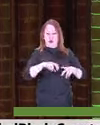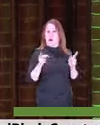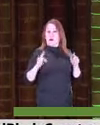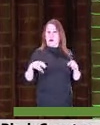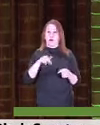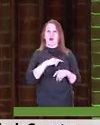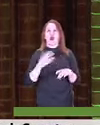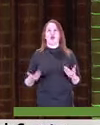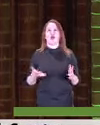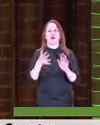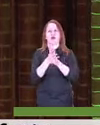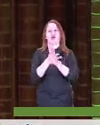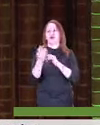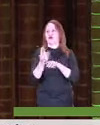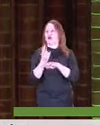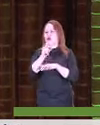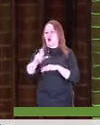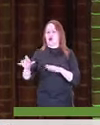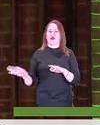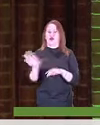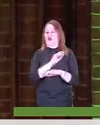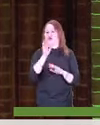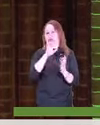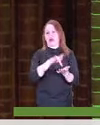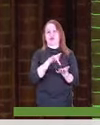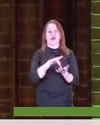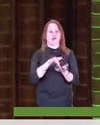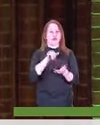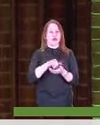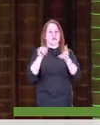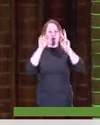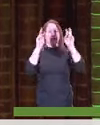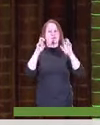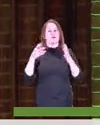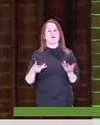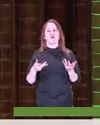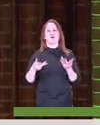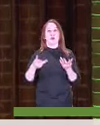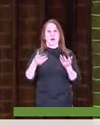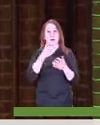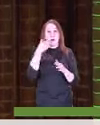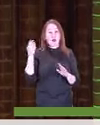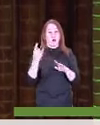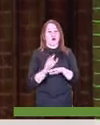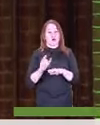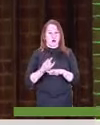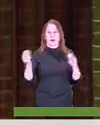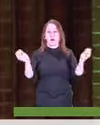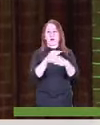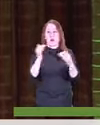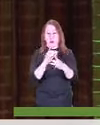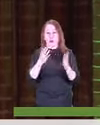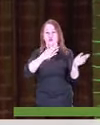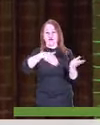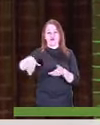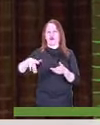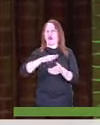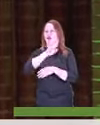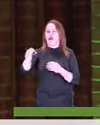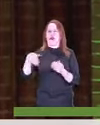supuesto, todos nuestros usuarios son copartícipes de poder utilizar de la mejor forma las vías, de la mejor forma toda la infraestructura